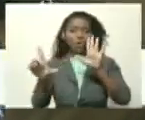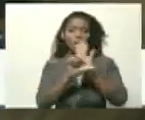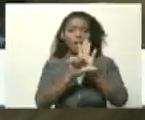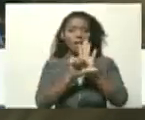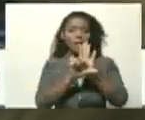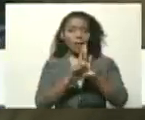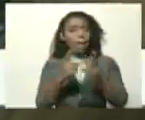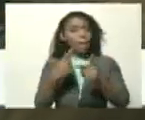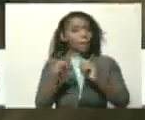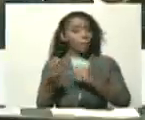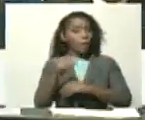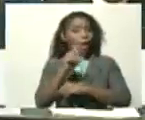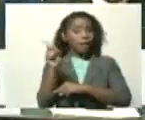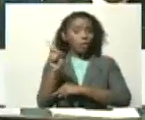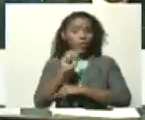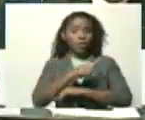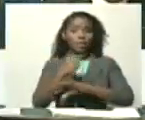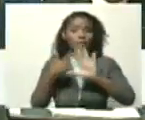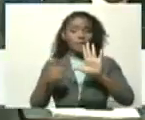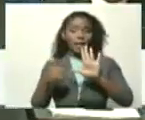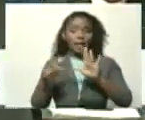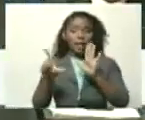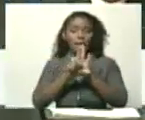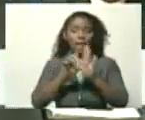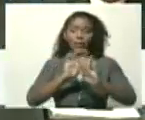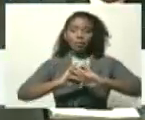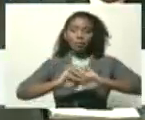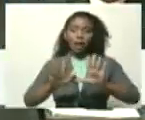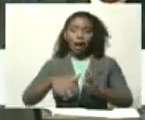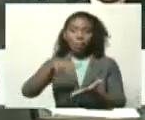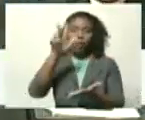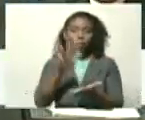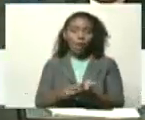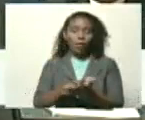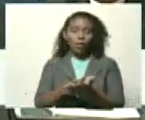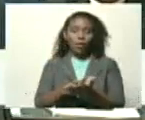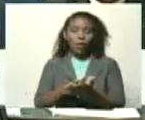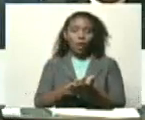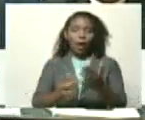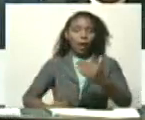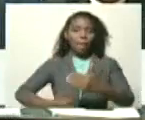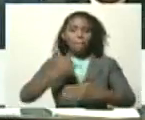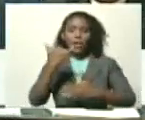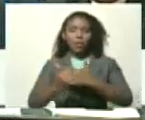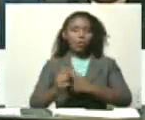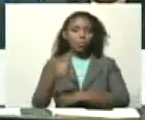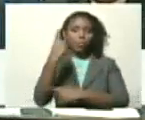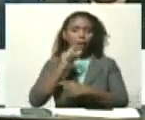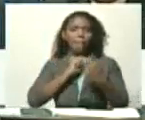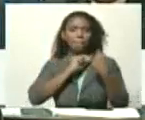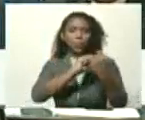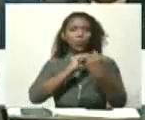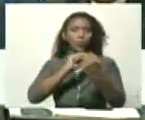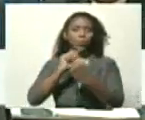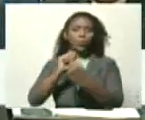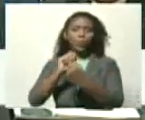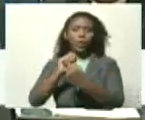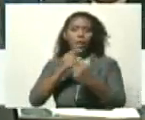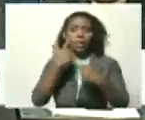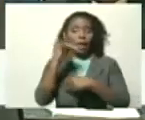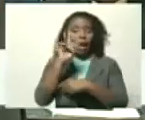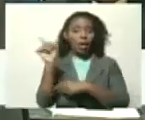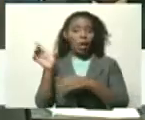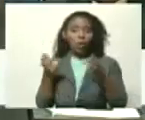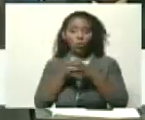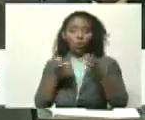pero además de ellas 16 leyes ya aprobado el proyecto en primera discusión y están en las